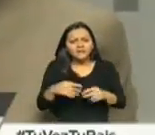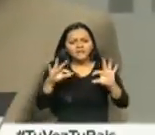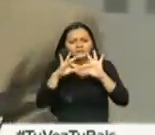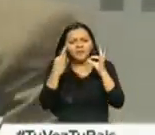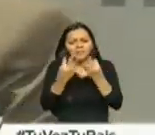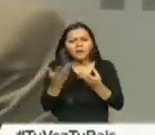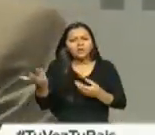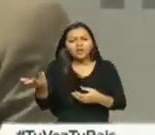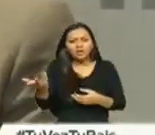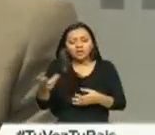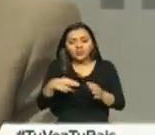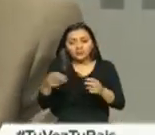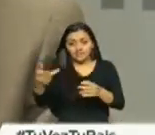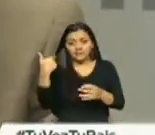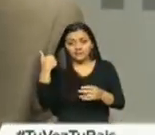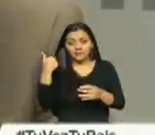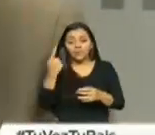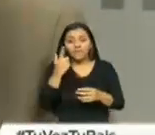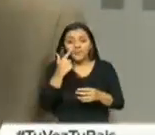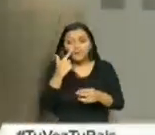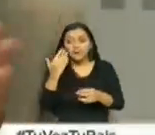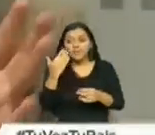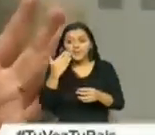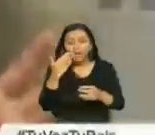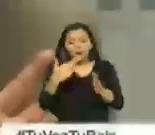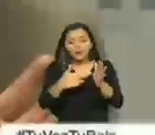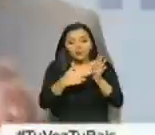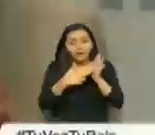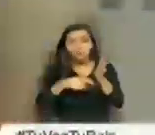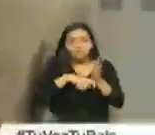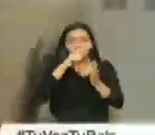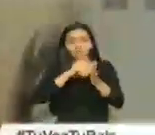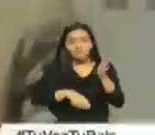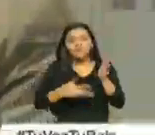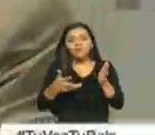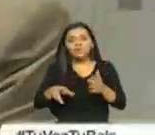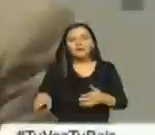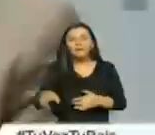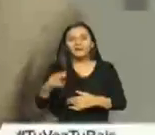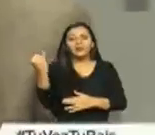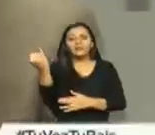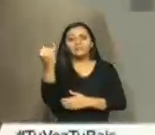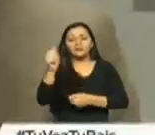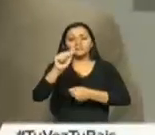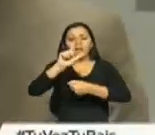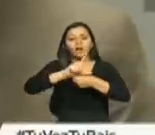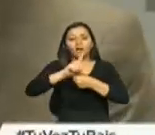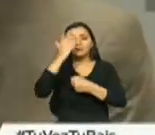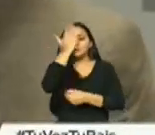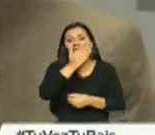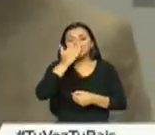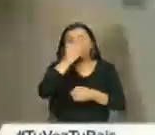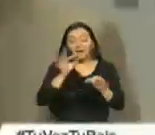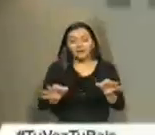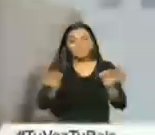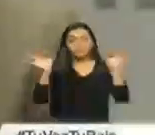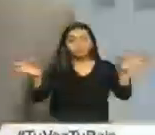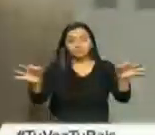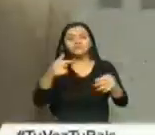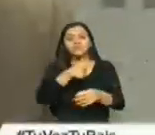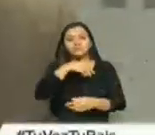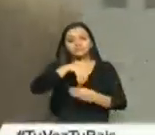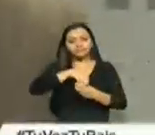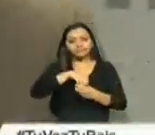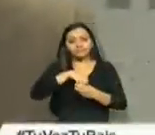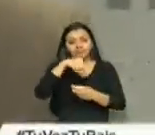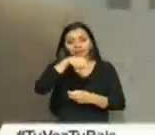hasta el registro civil de los cantones Río Verde y San Lorenzo, respectivamente, dentro de la provincia